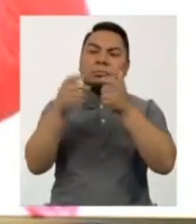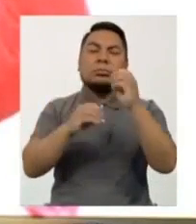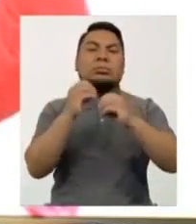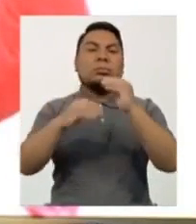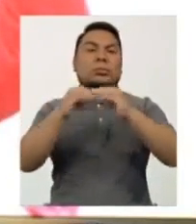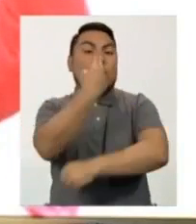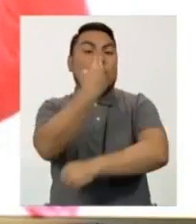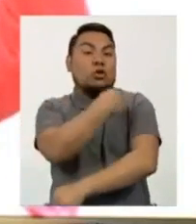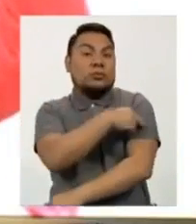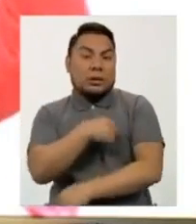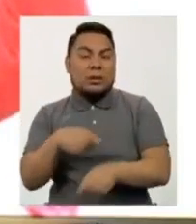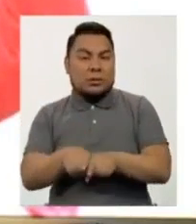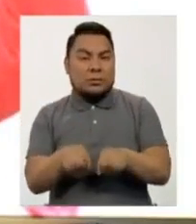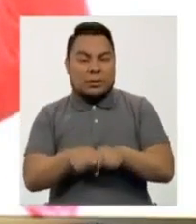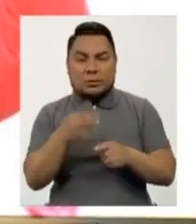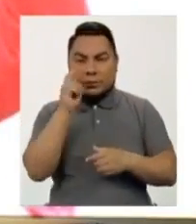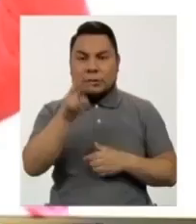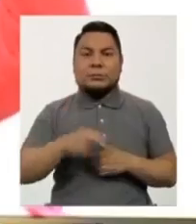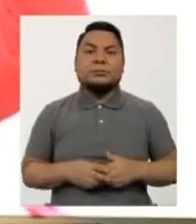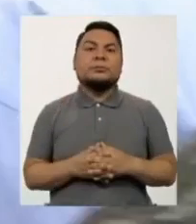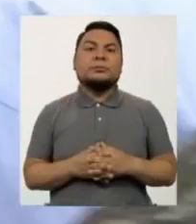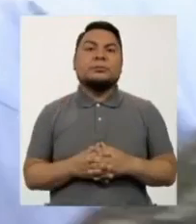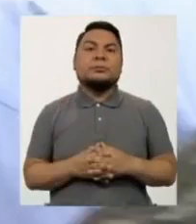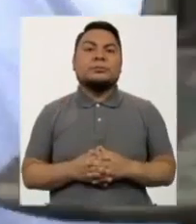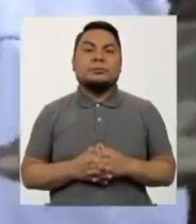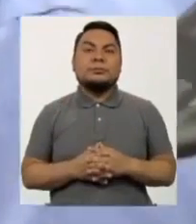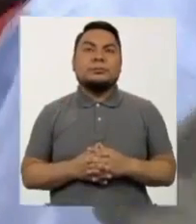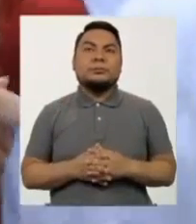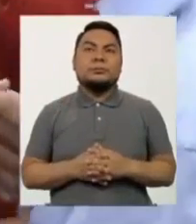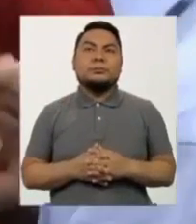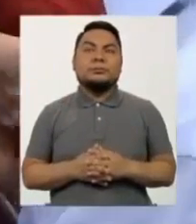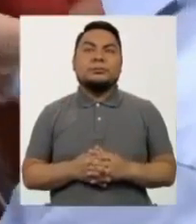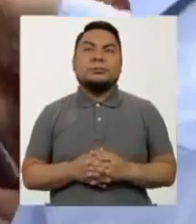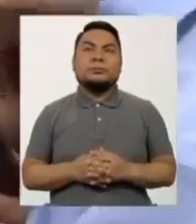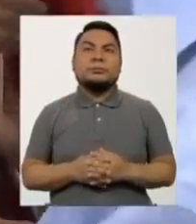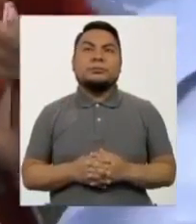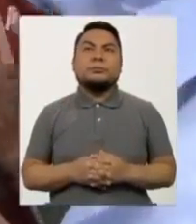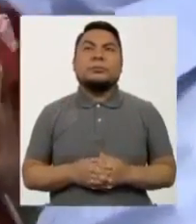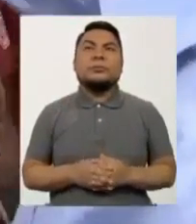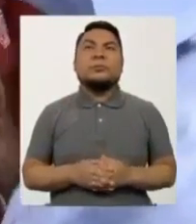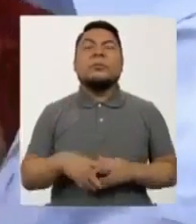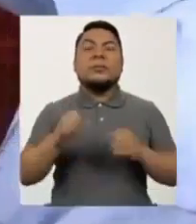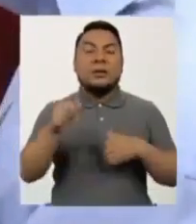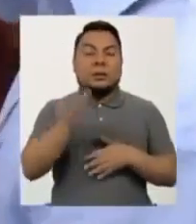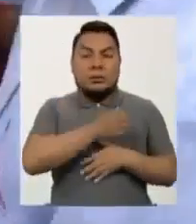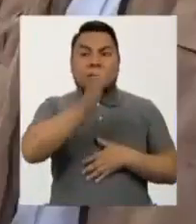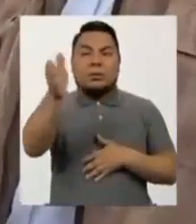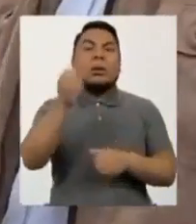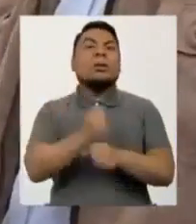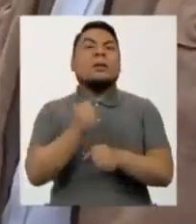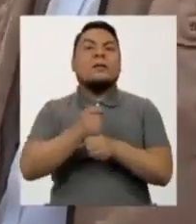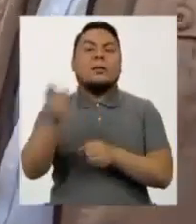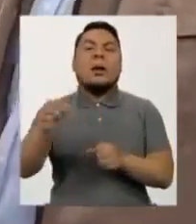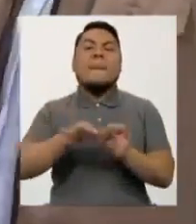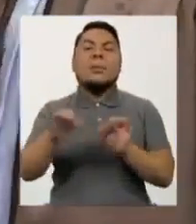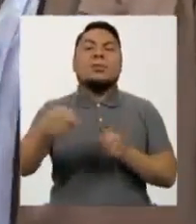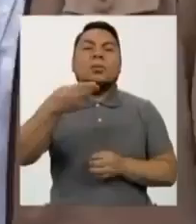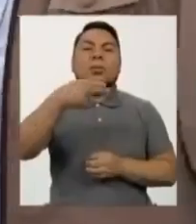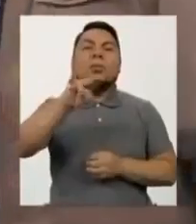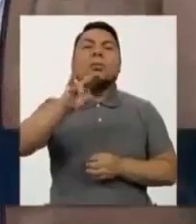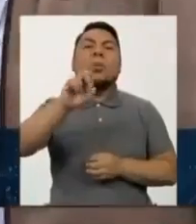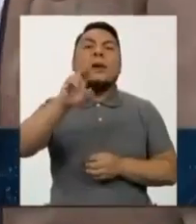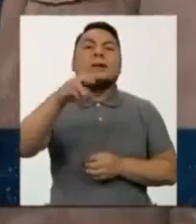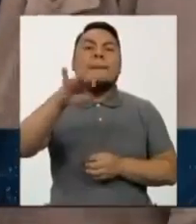nuevo hospital de la ciudad vamos a ver cumplió una jornada de trabajo en la provincia de huarmey áncash